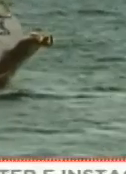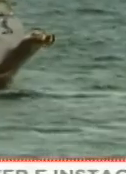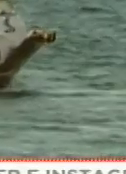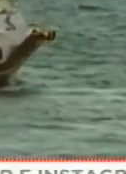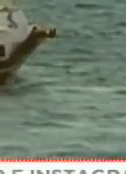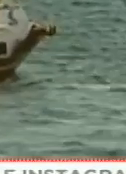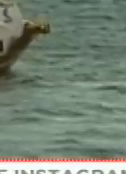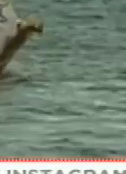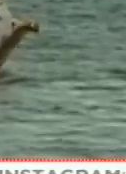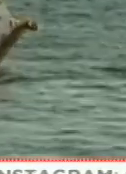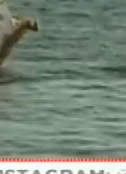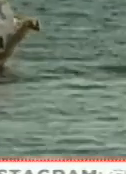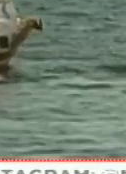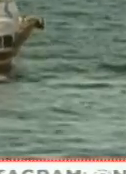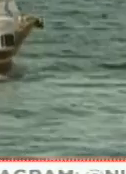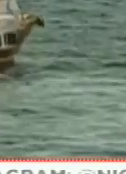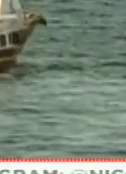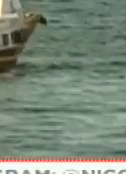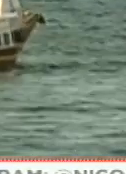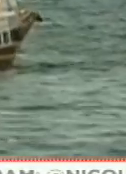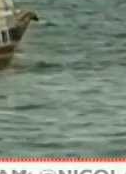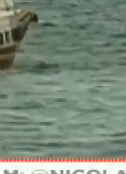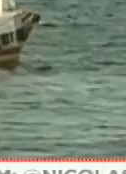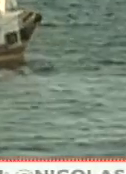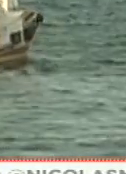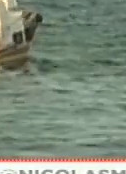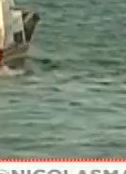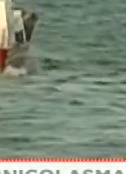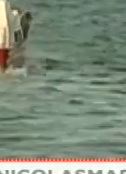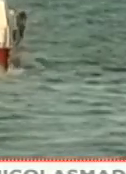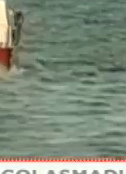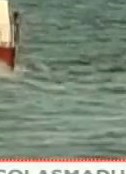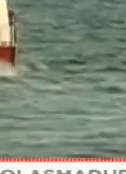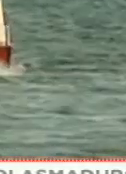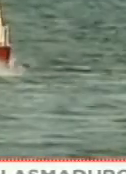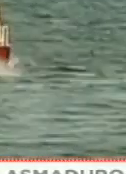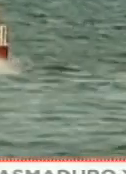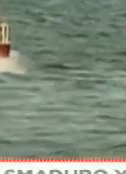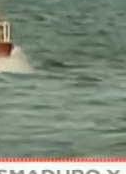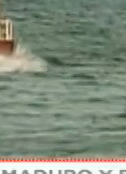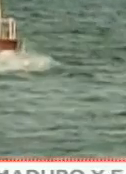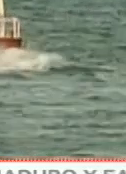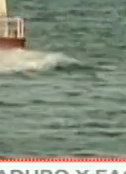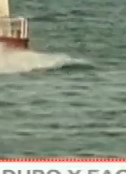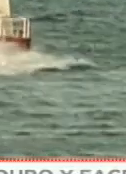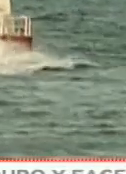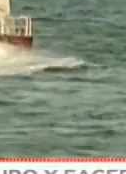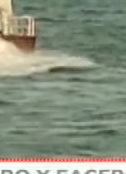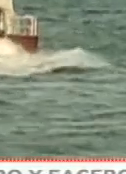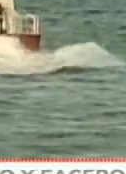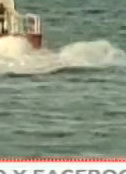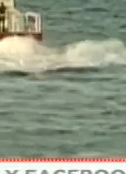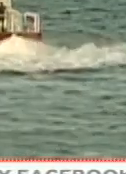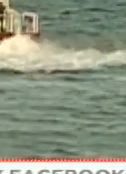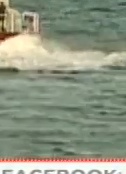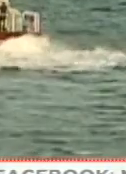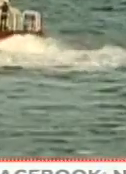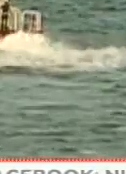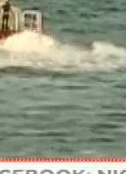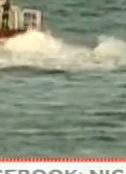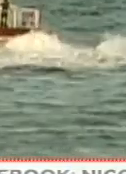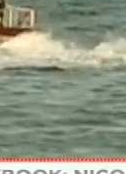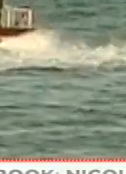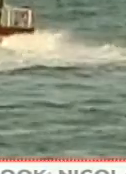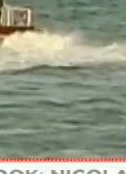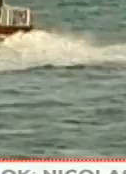siendo organizada y está parándose al país y diciéndole que nuestra forma de resistir es construyendo, construyendo y